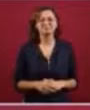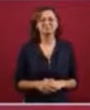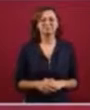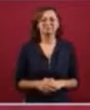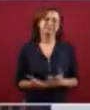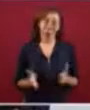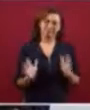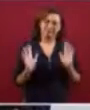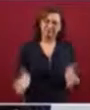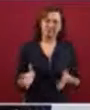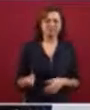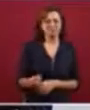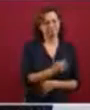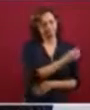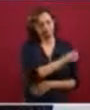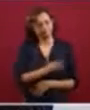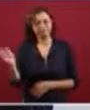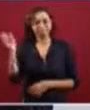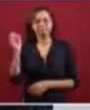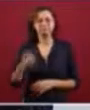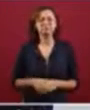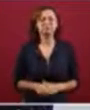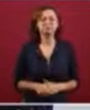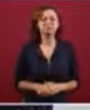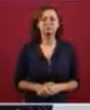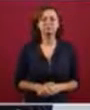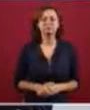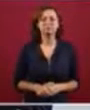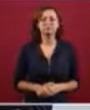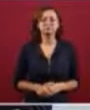poner orden en todo esto.